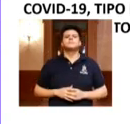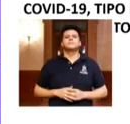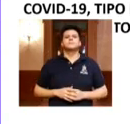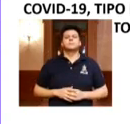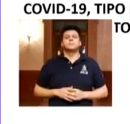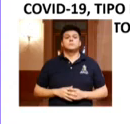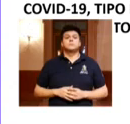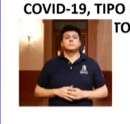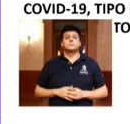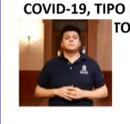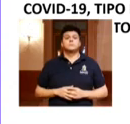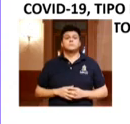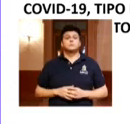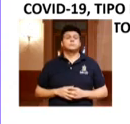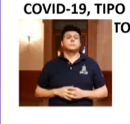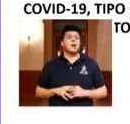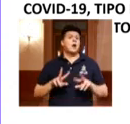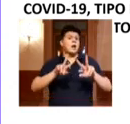La proporción